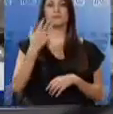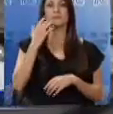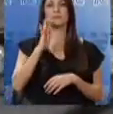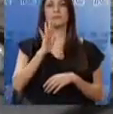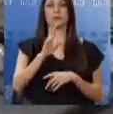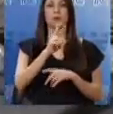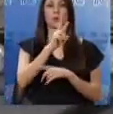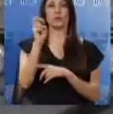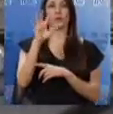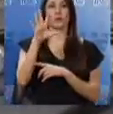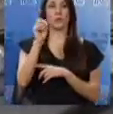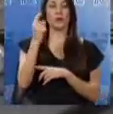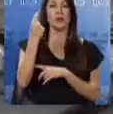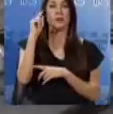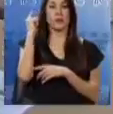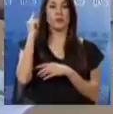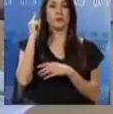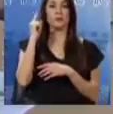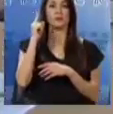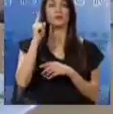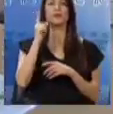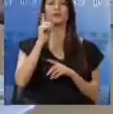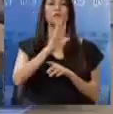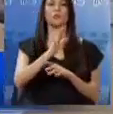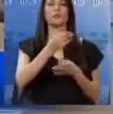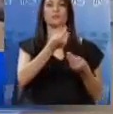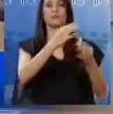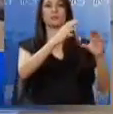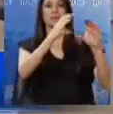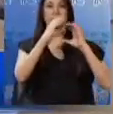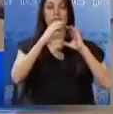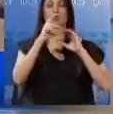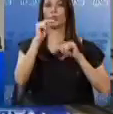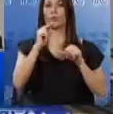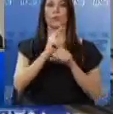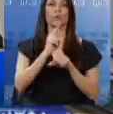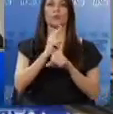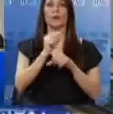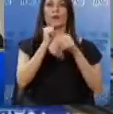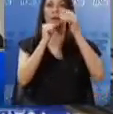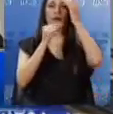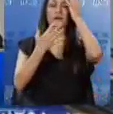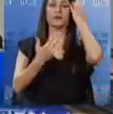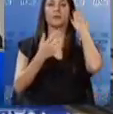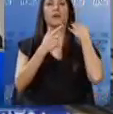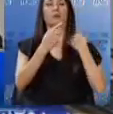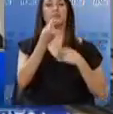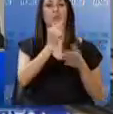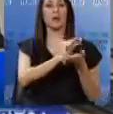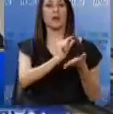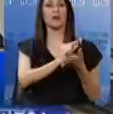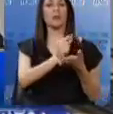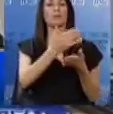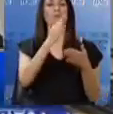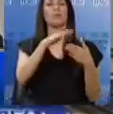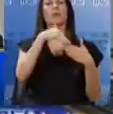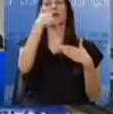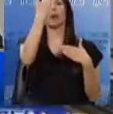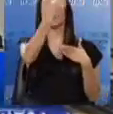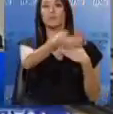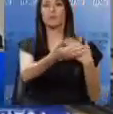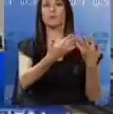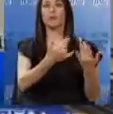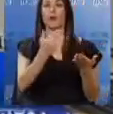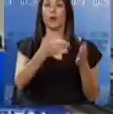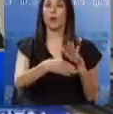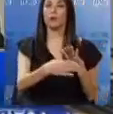Los 250 millones solicitados al Exim Bank para la importación no se han utilizado. El crédito está todavía vigente y podríamos ocuparlo más adelante, sea en